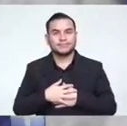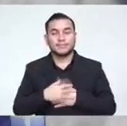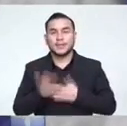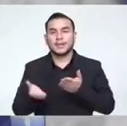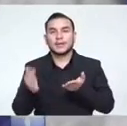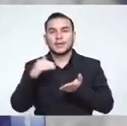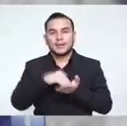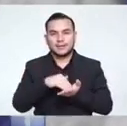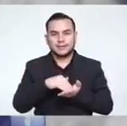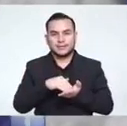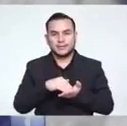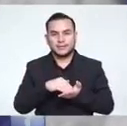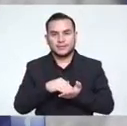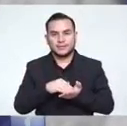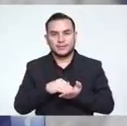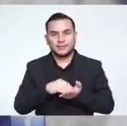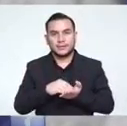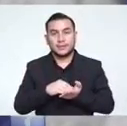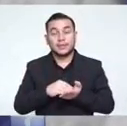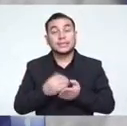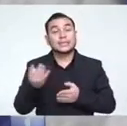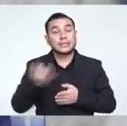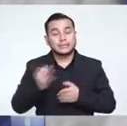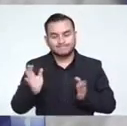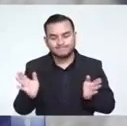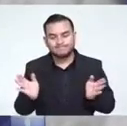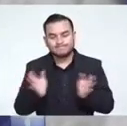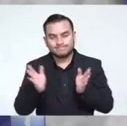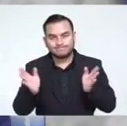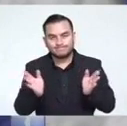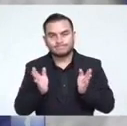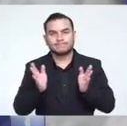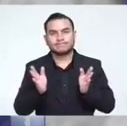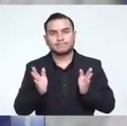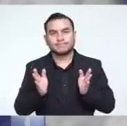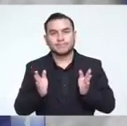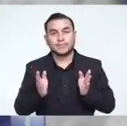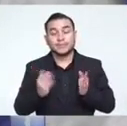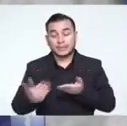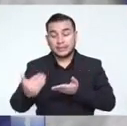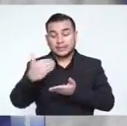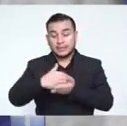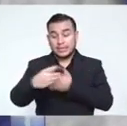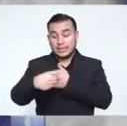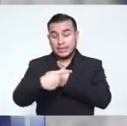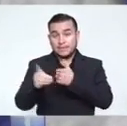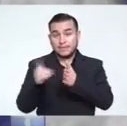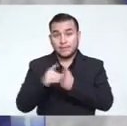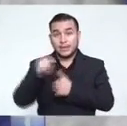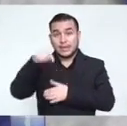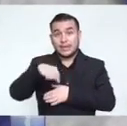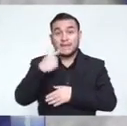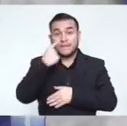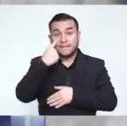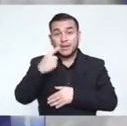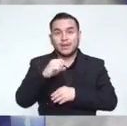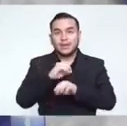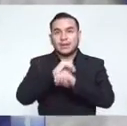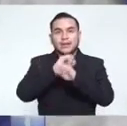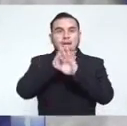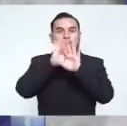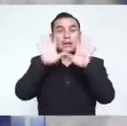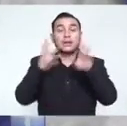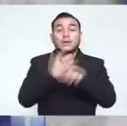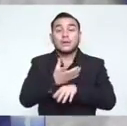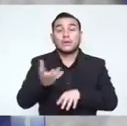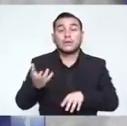Repito una vez más, esa era la intención o esa sigue siendo la intención de que ellos vengan acá y que se den cuenta de que en realidad